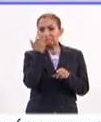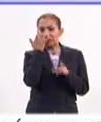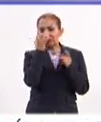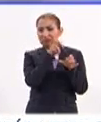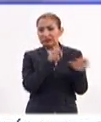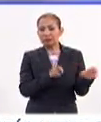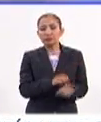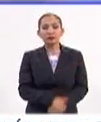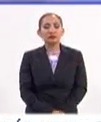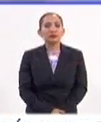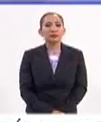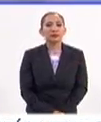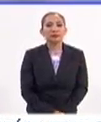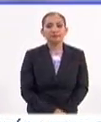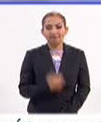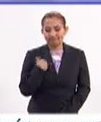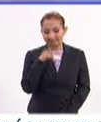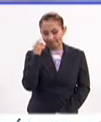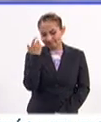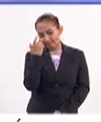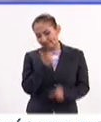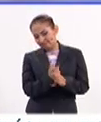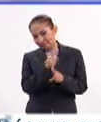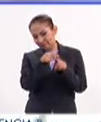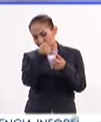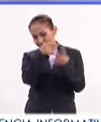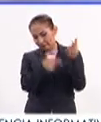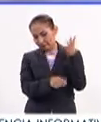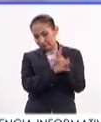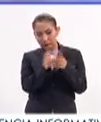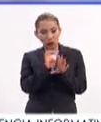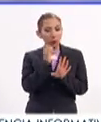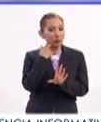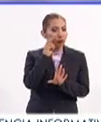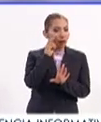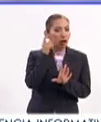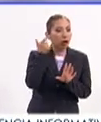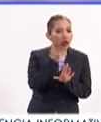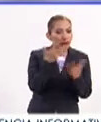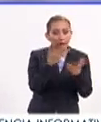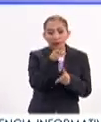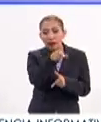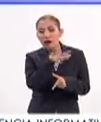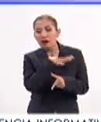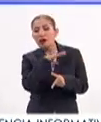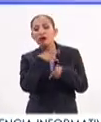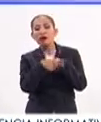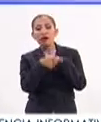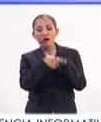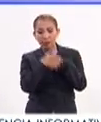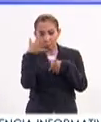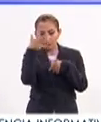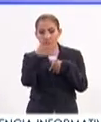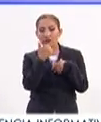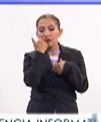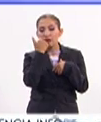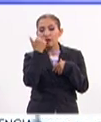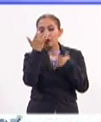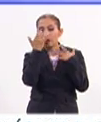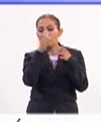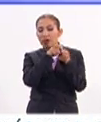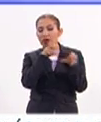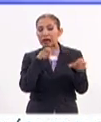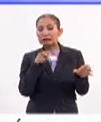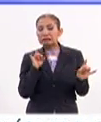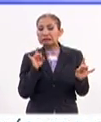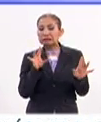prevenirla? Bueno, identificamos diversos factores que son como los focos rojos que nos van indicando de que obviamente un